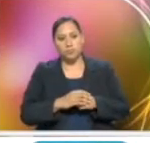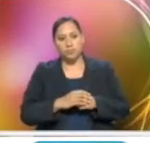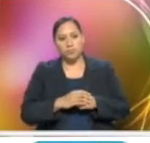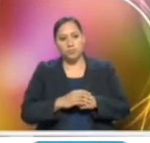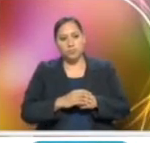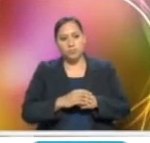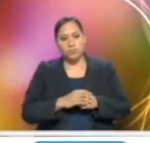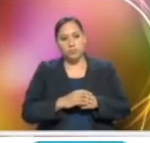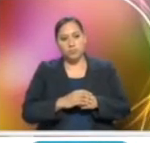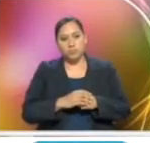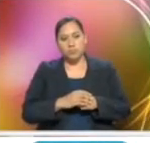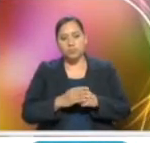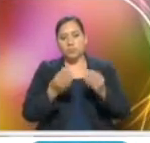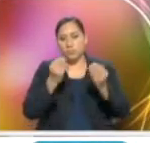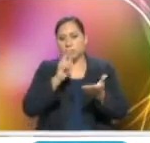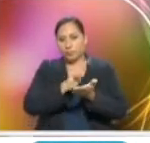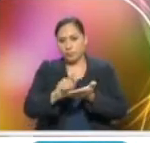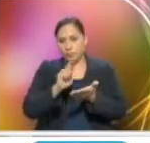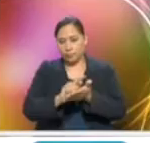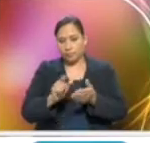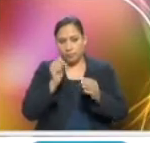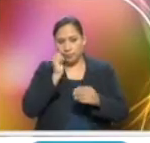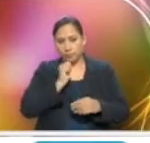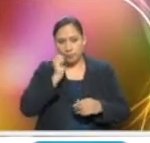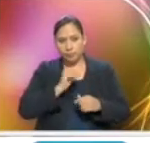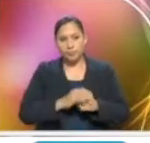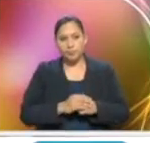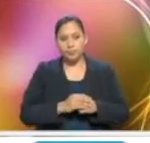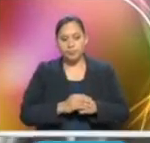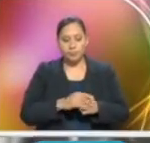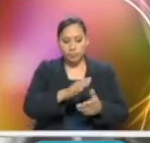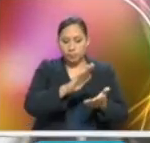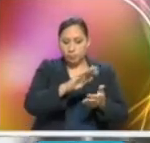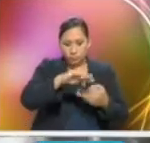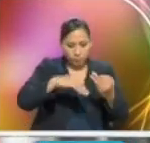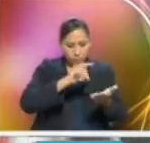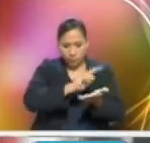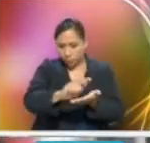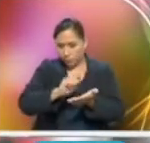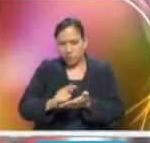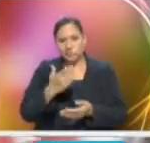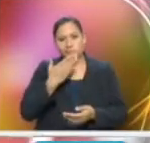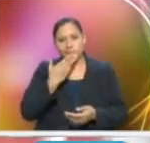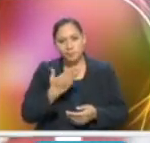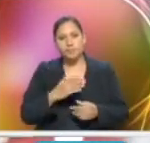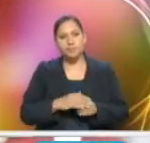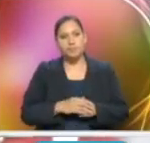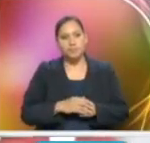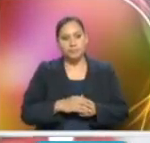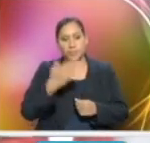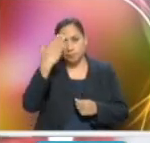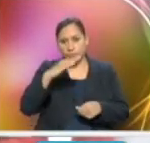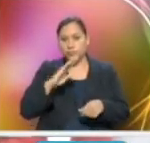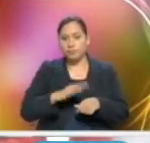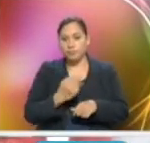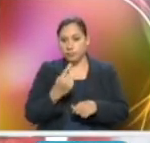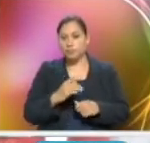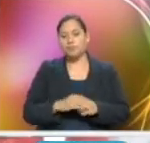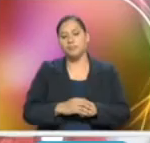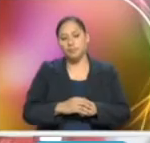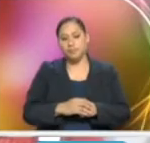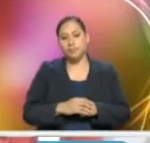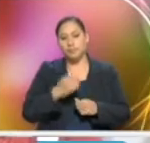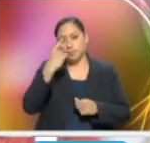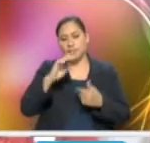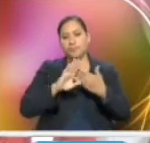higiene. Higiene. Y Se lavan las cosas. todo bien lavadito, bien Claro, desinfectado, ¿y sabes por pimientos, qué? salami. Dime. Pues